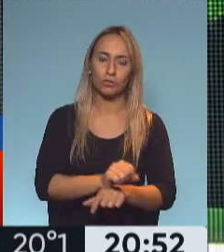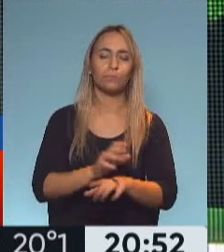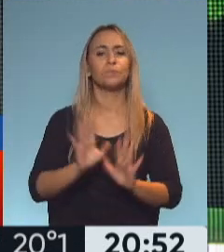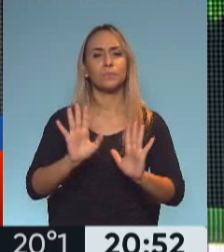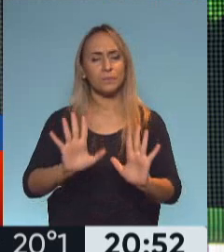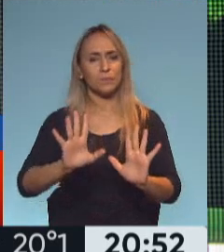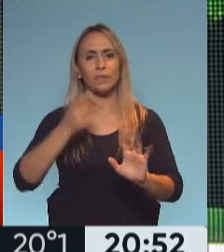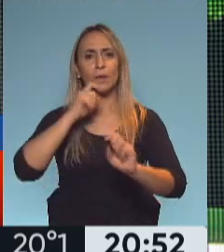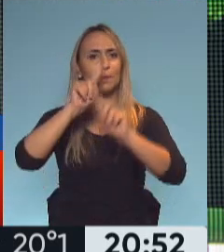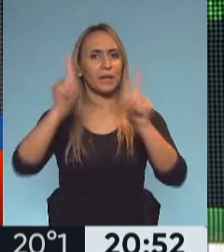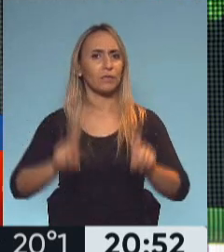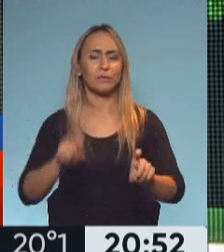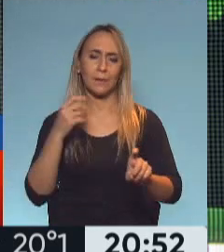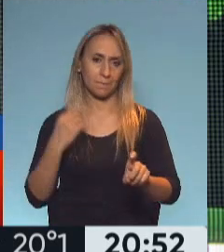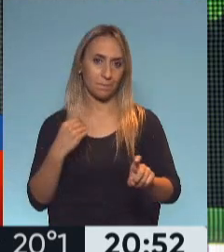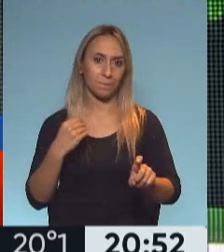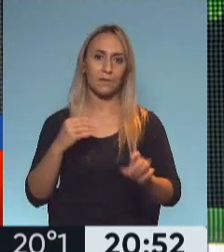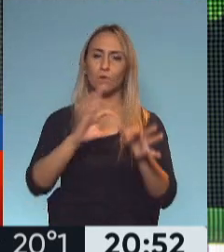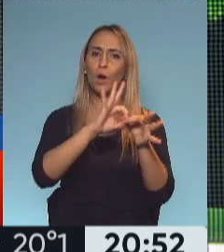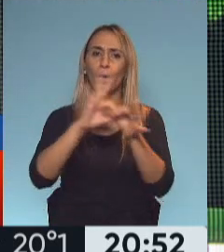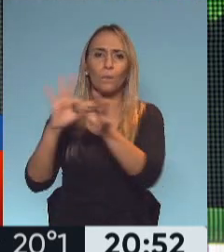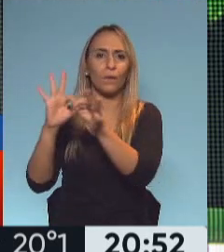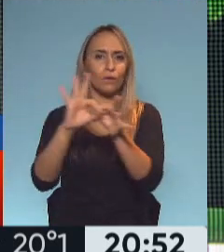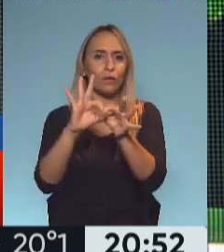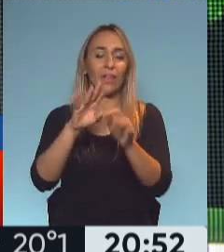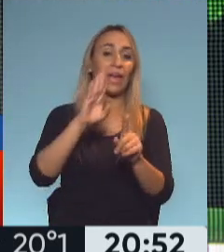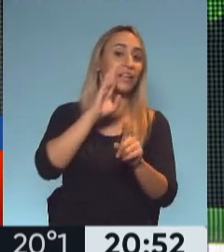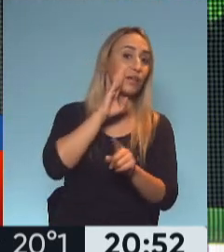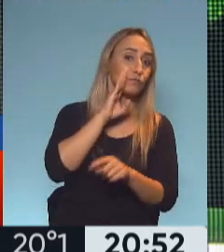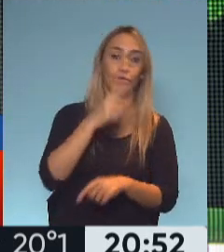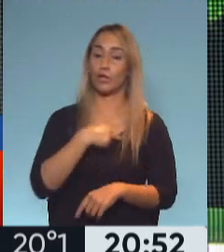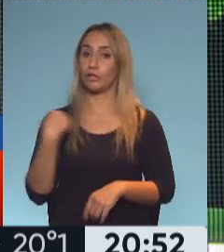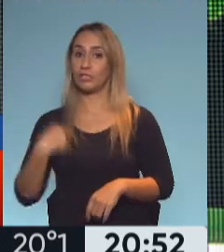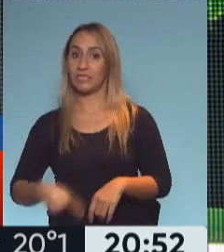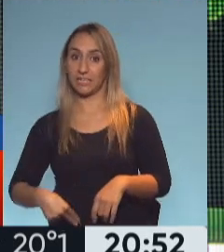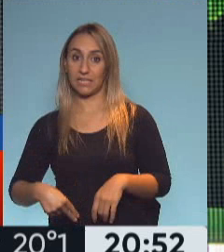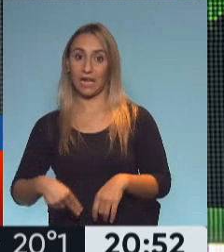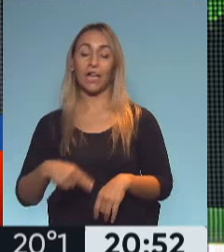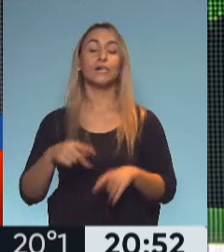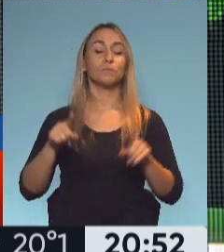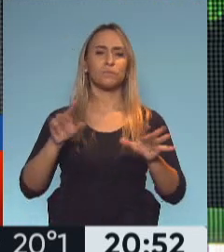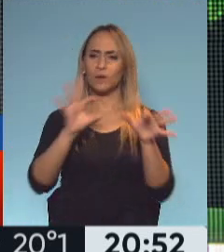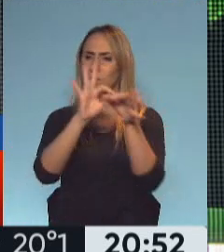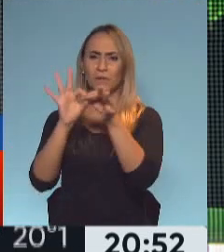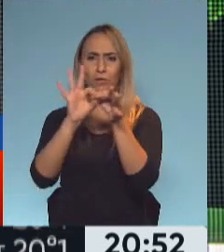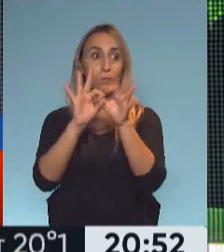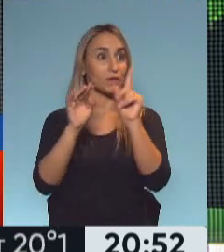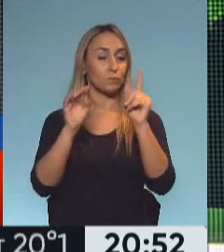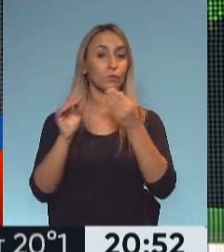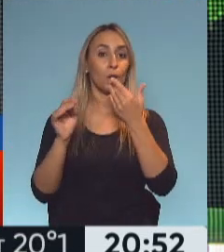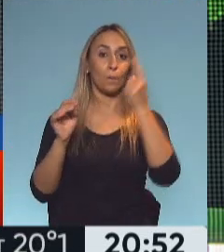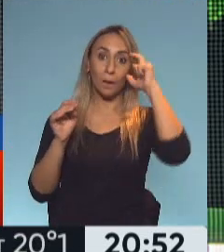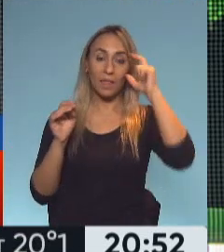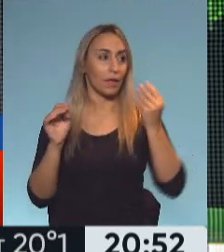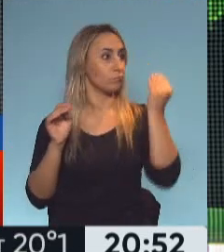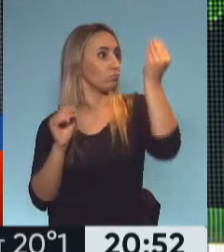la pregunta es, ¿qué está pasando en ese vínculo entre Estados Unidos y China después de la asunción de Joe Biden? Porque había